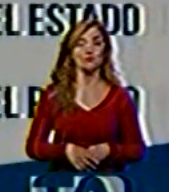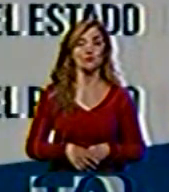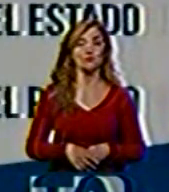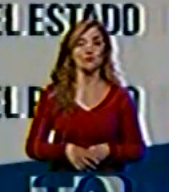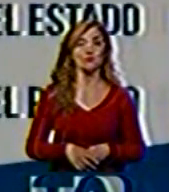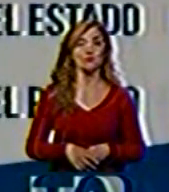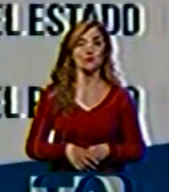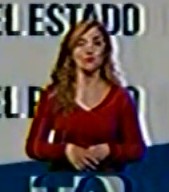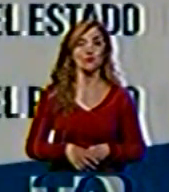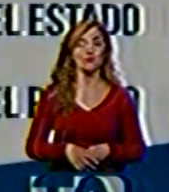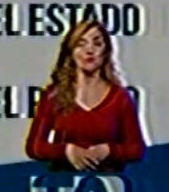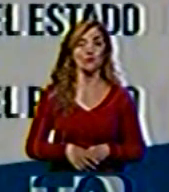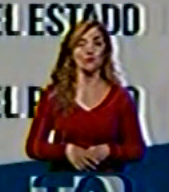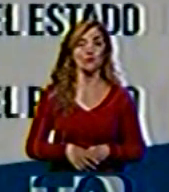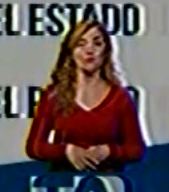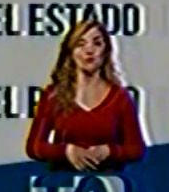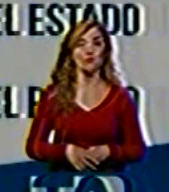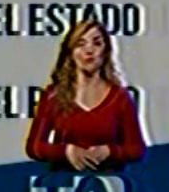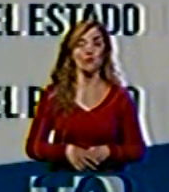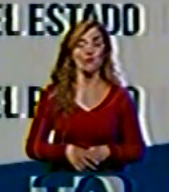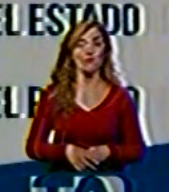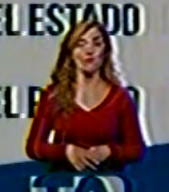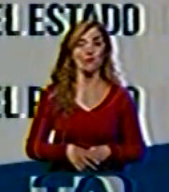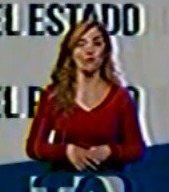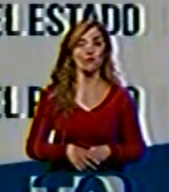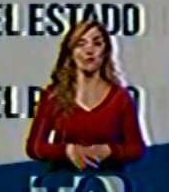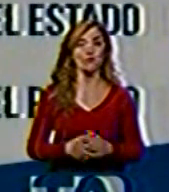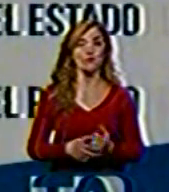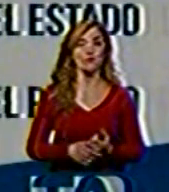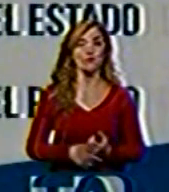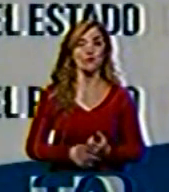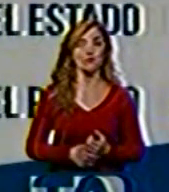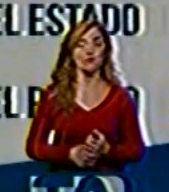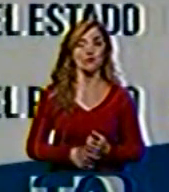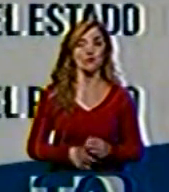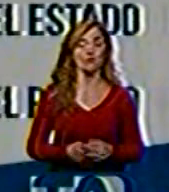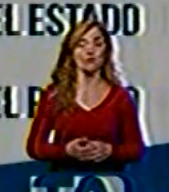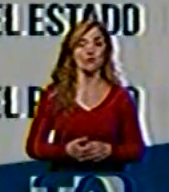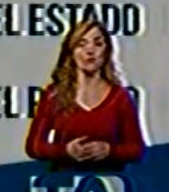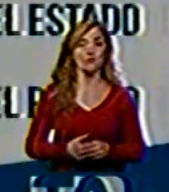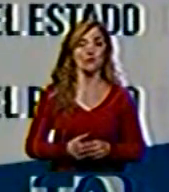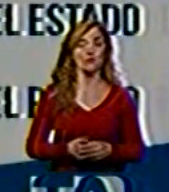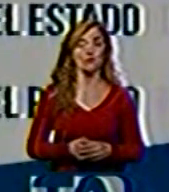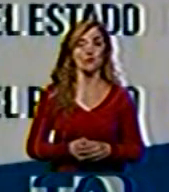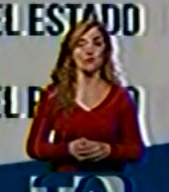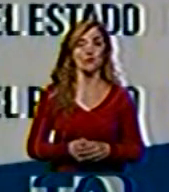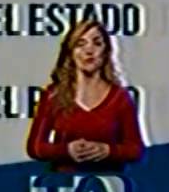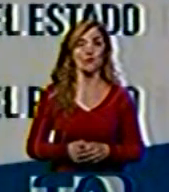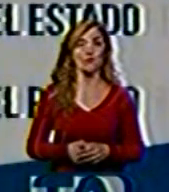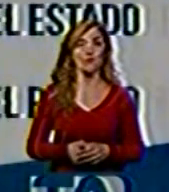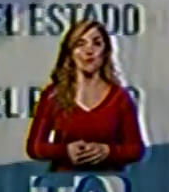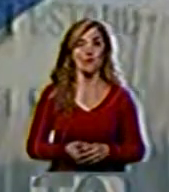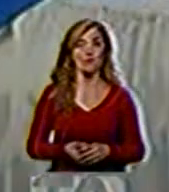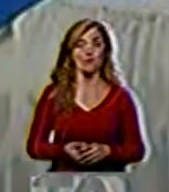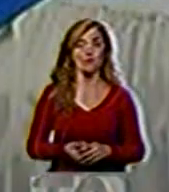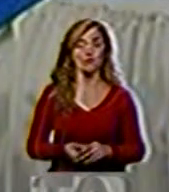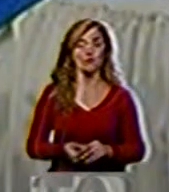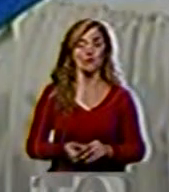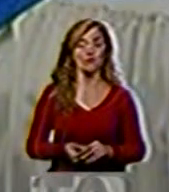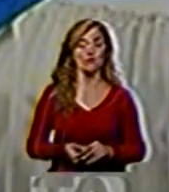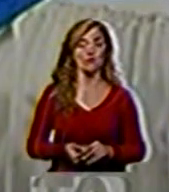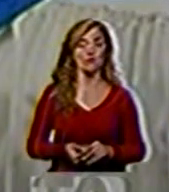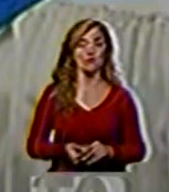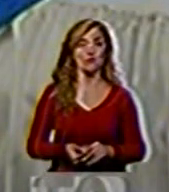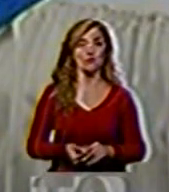Nacional de Justicia, Yolanda Yupán, quien encabeza la terna de la Fiscalía General del Estado, y Juan Murillo, de la Defensoría del Pueblo. En